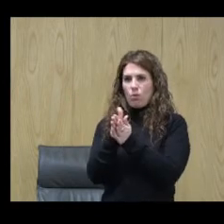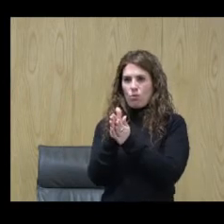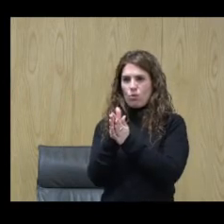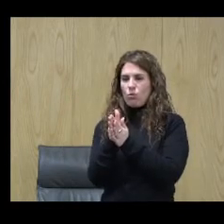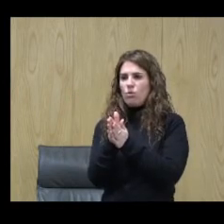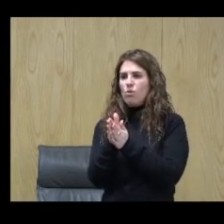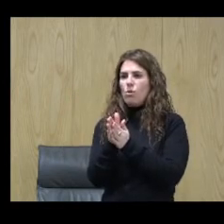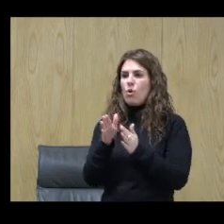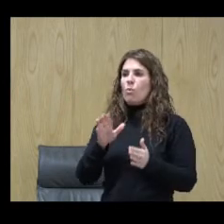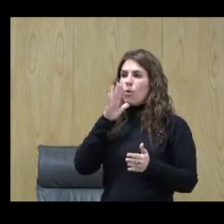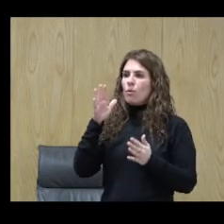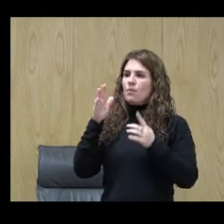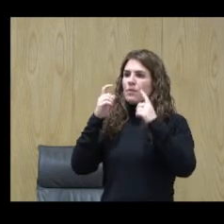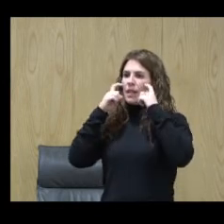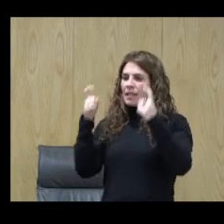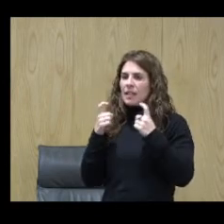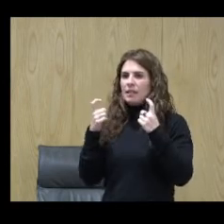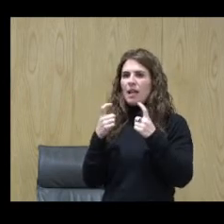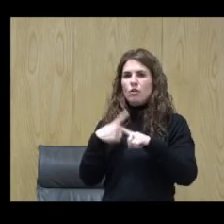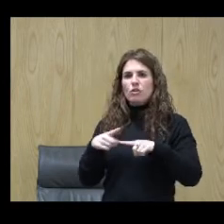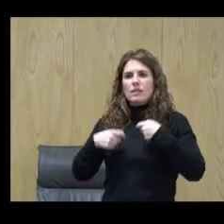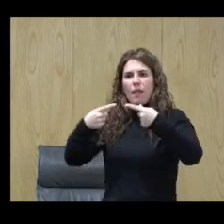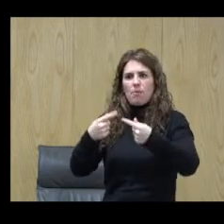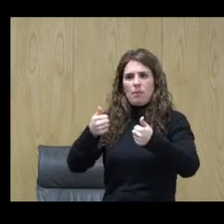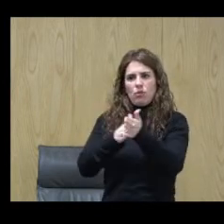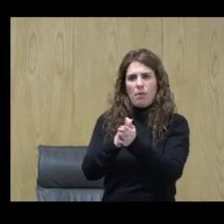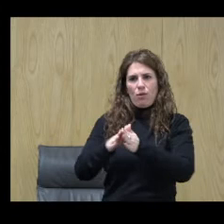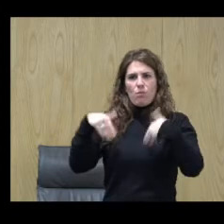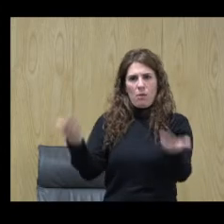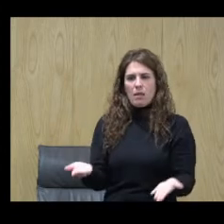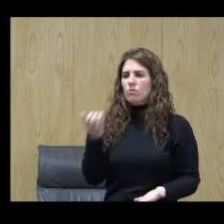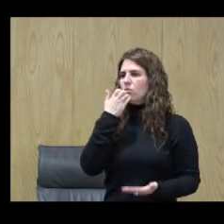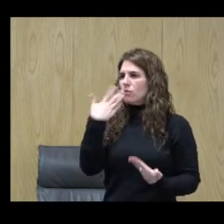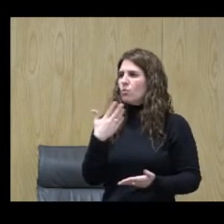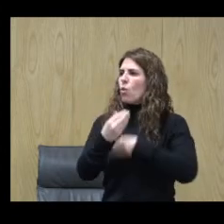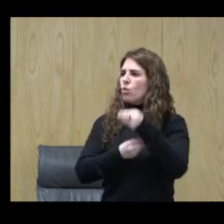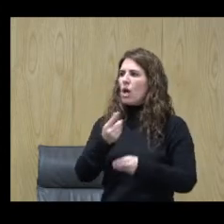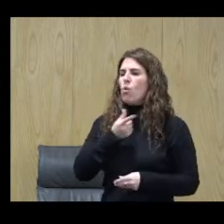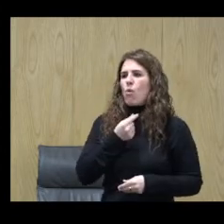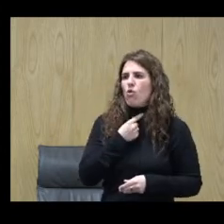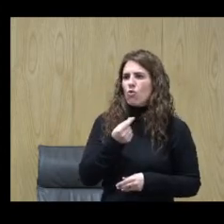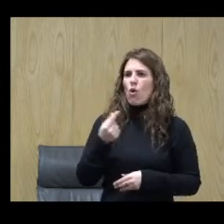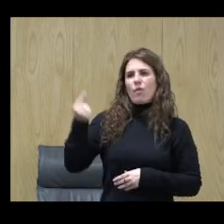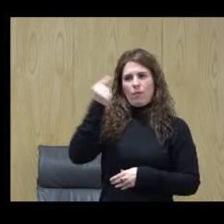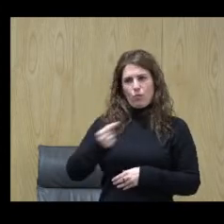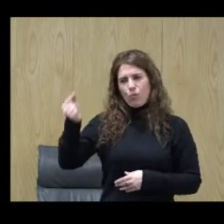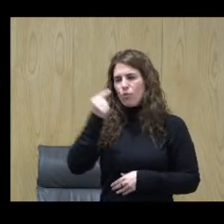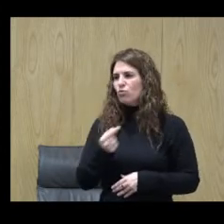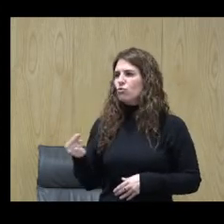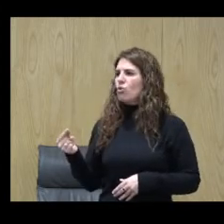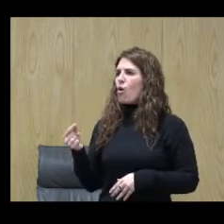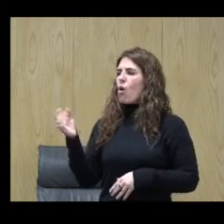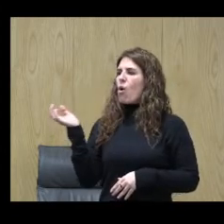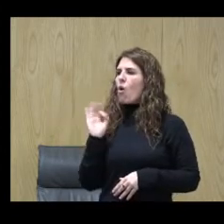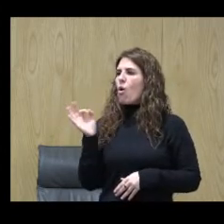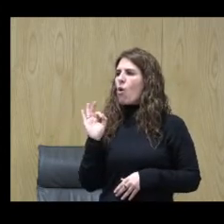al tratar de hacer los textos más motivadores. Por ejemplo, si se utiliza, yo qué sé, el humor, o se utilizan dibujos, o imágenes que de